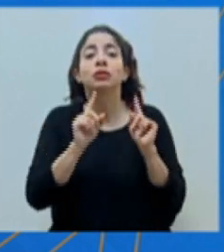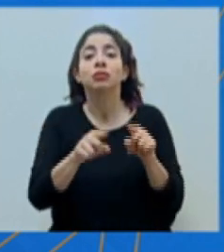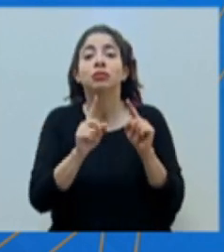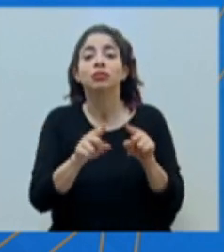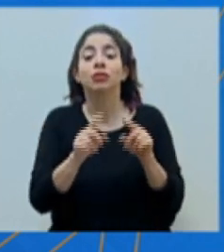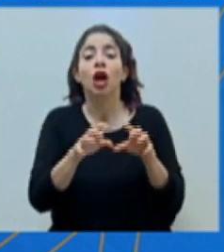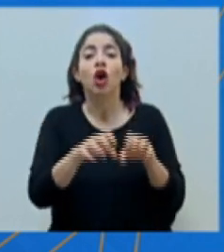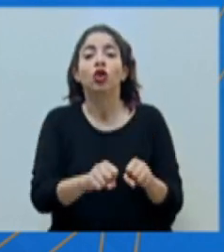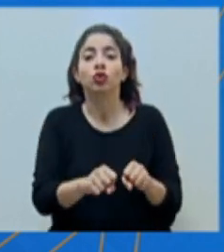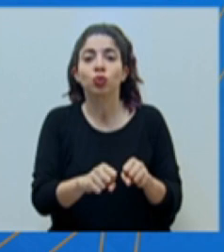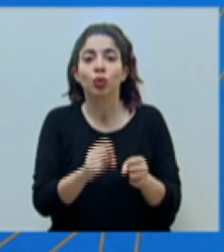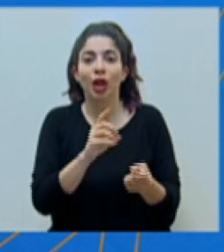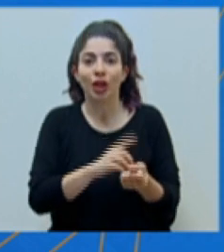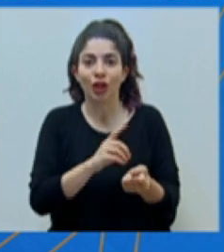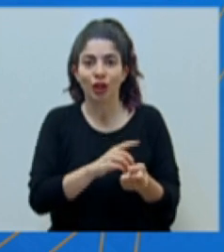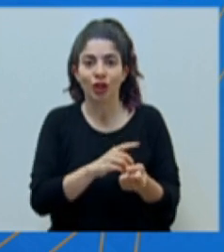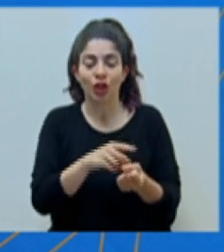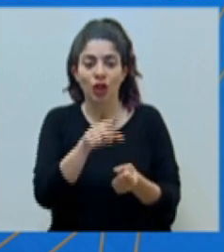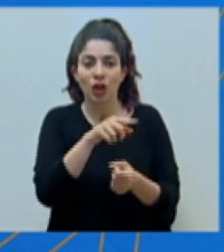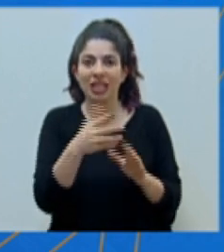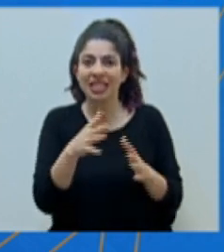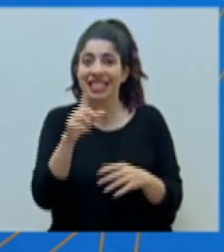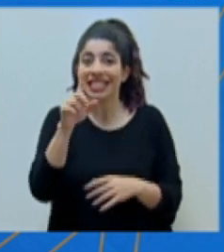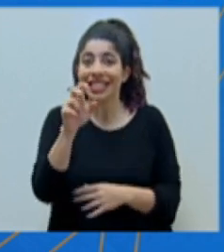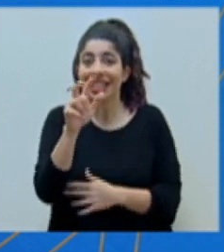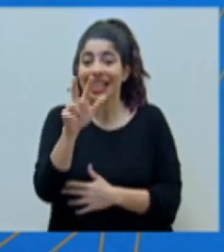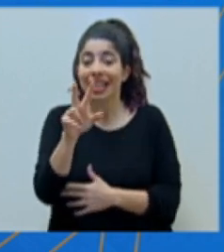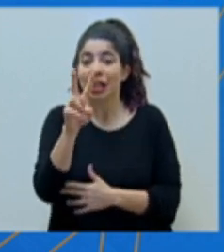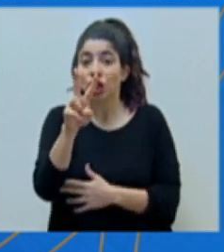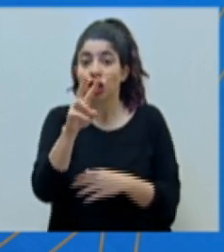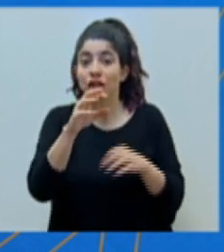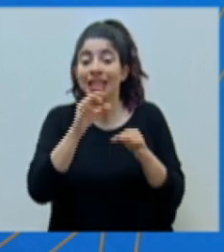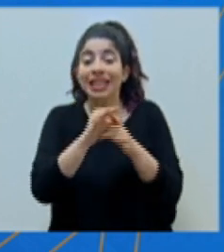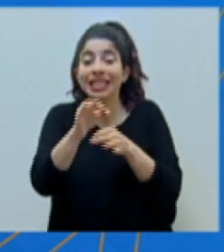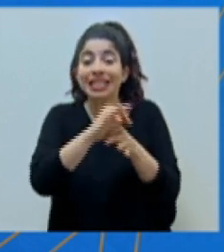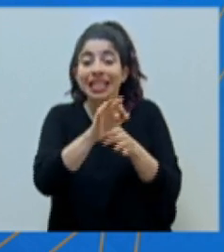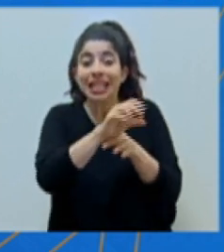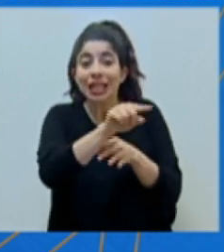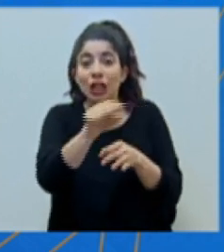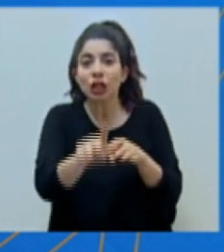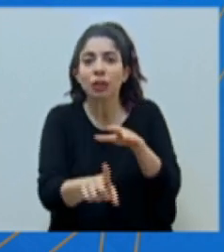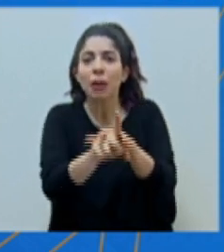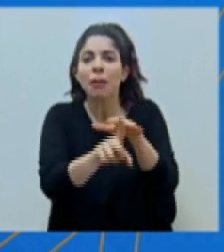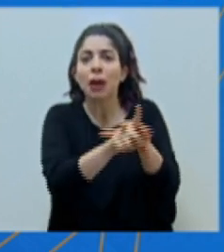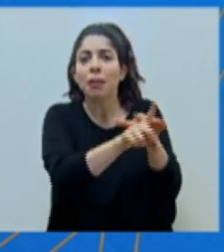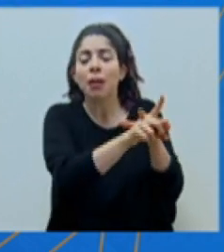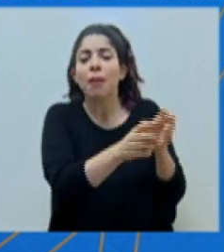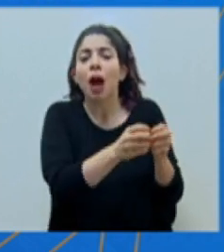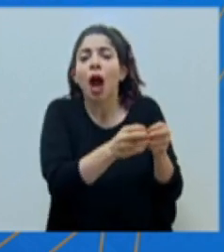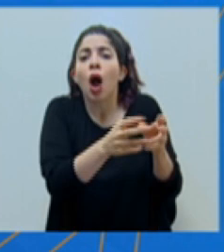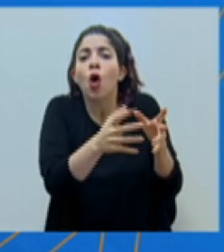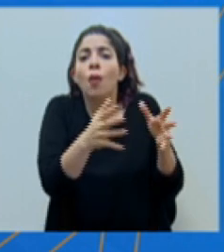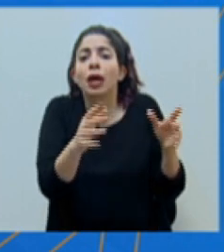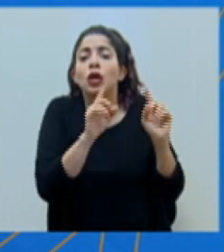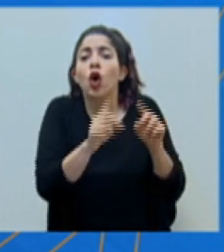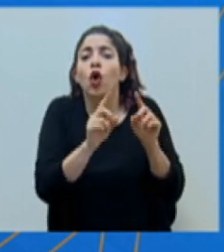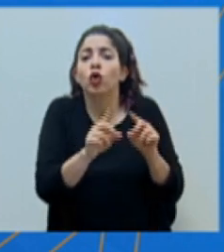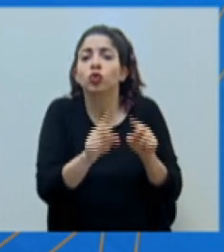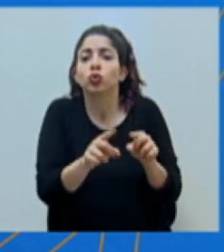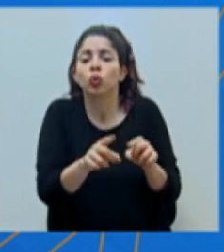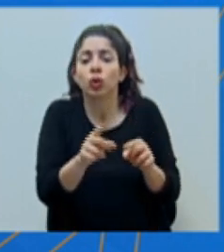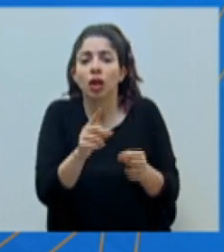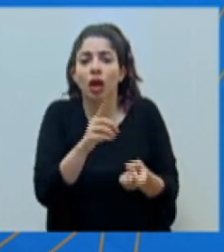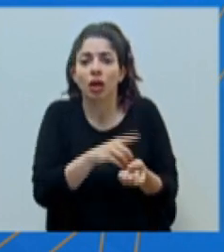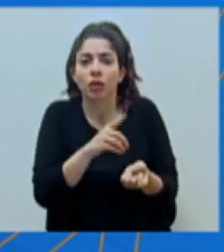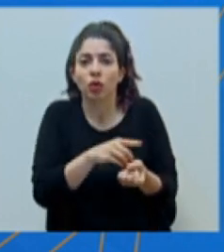y esto representa aproximadamente 132 distritos en el país que presentan un aumento de las consultas